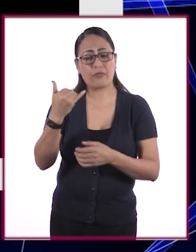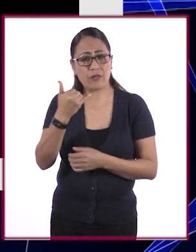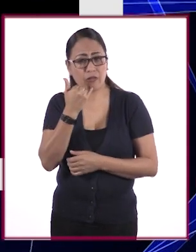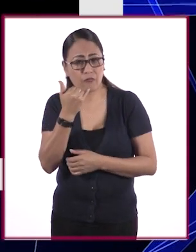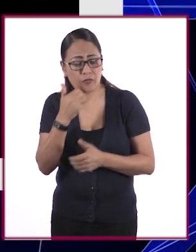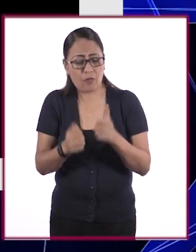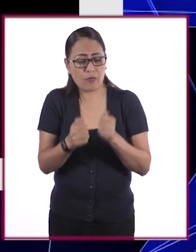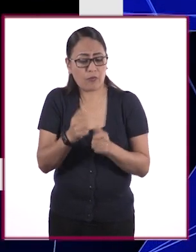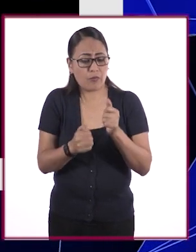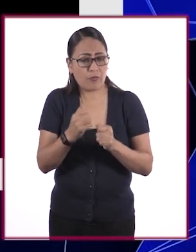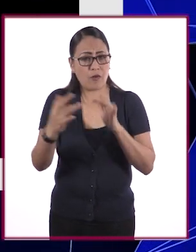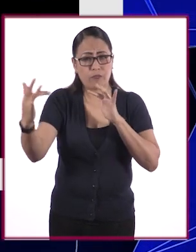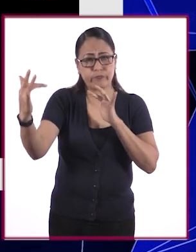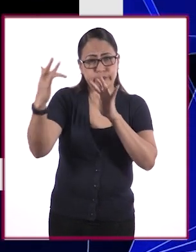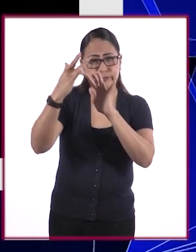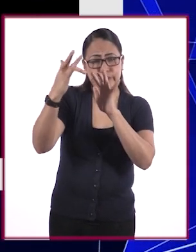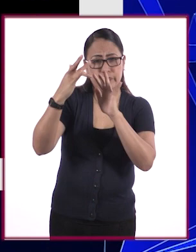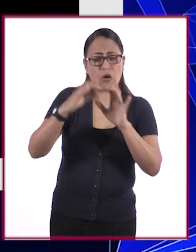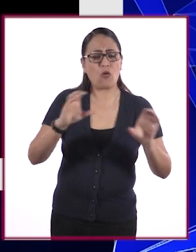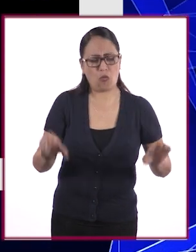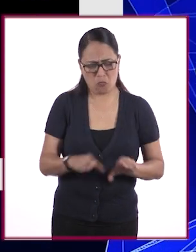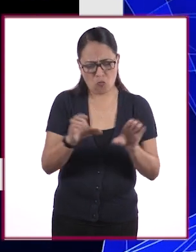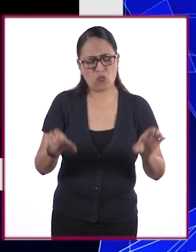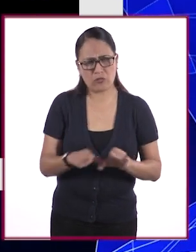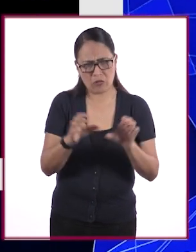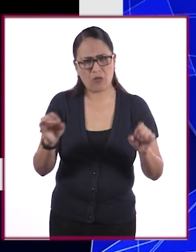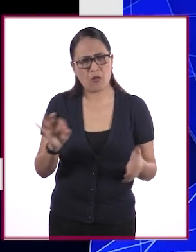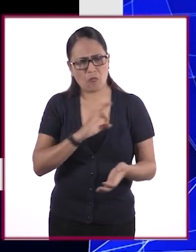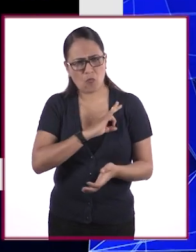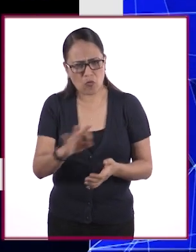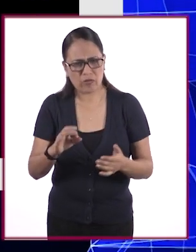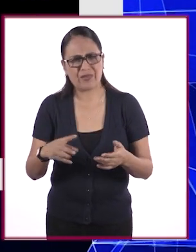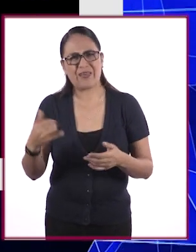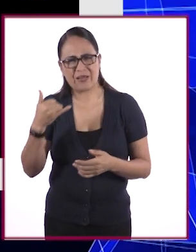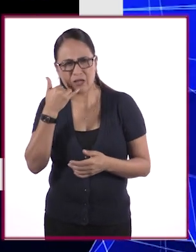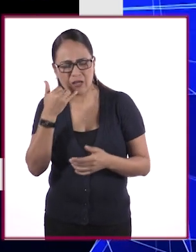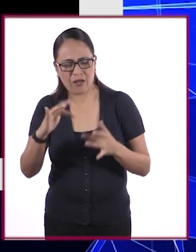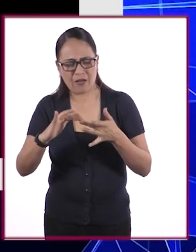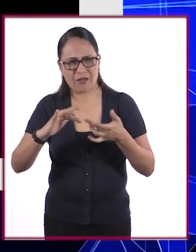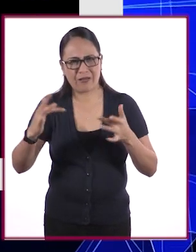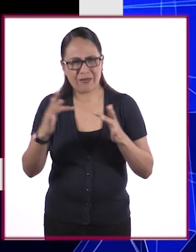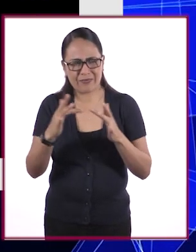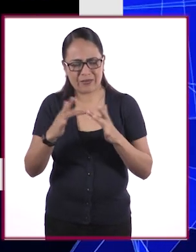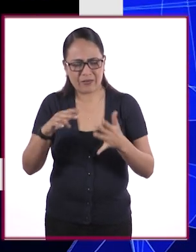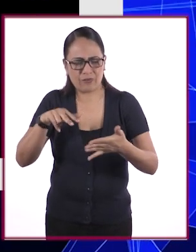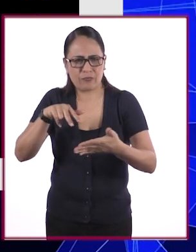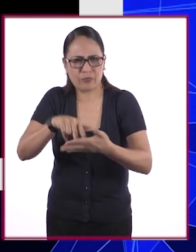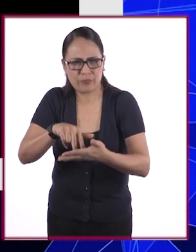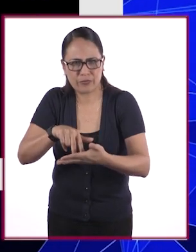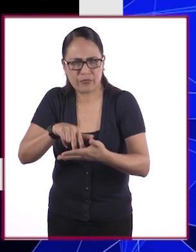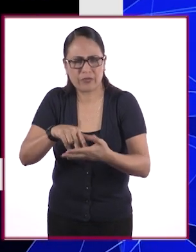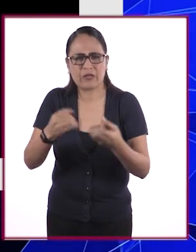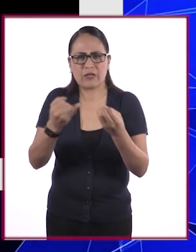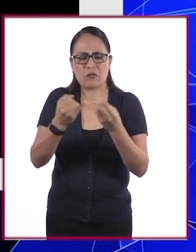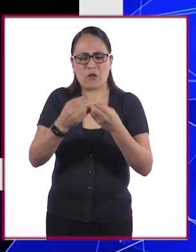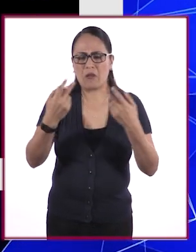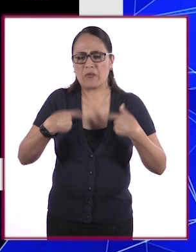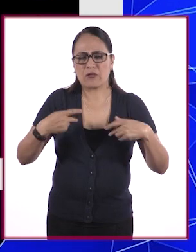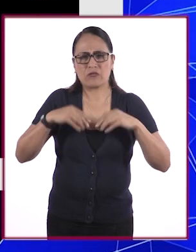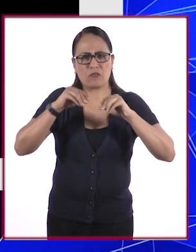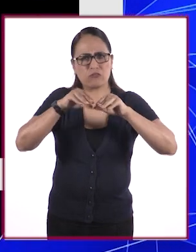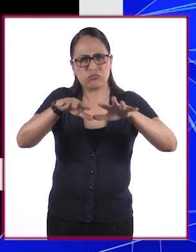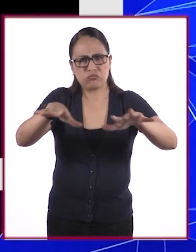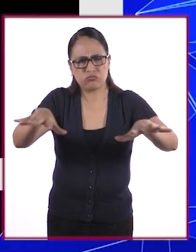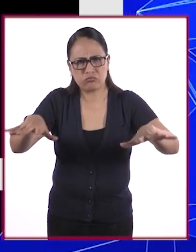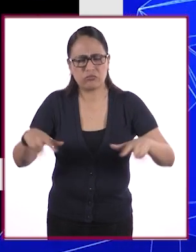digital, se podía poner una computadora conectada a la línea de teléfono y así interconectar a todas las personas. Entonces